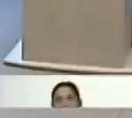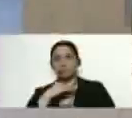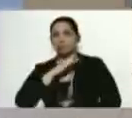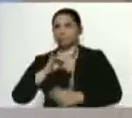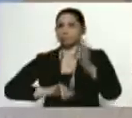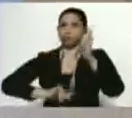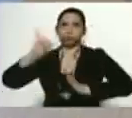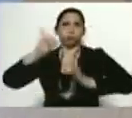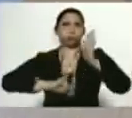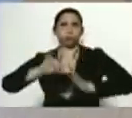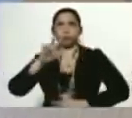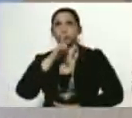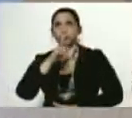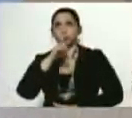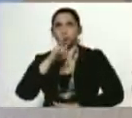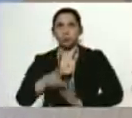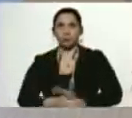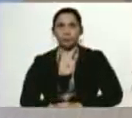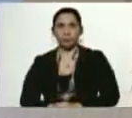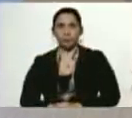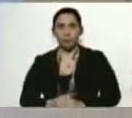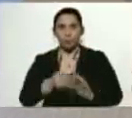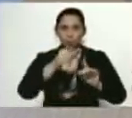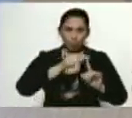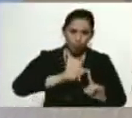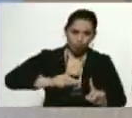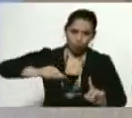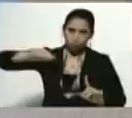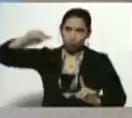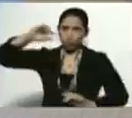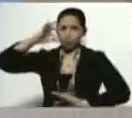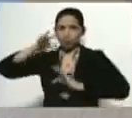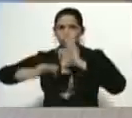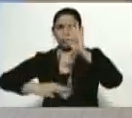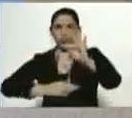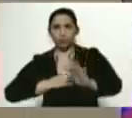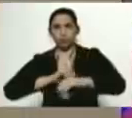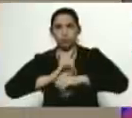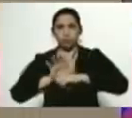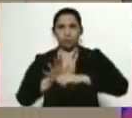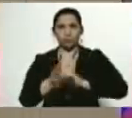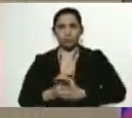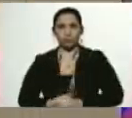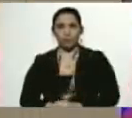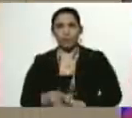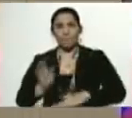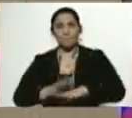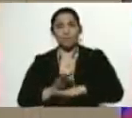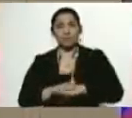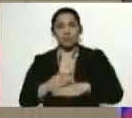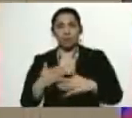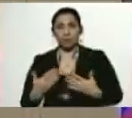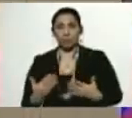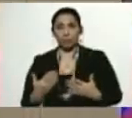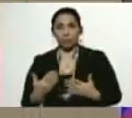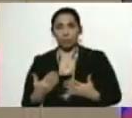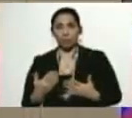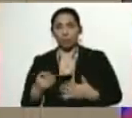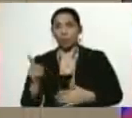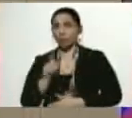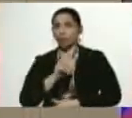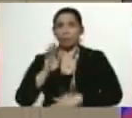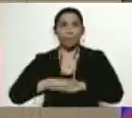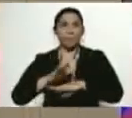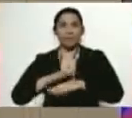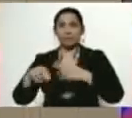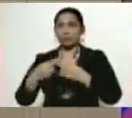crecimientos exponenciales de su curva de contagio por COVID-19. Y está ocurriendo, como no ocurre en ningún otro país del mundo,